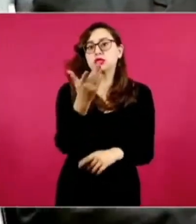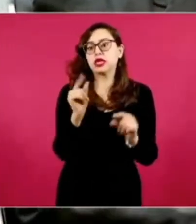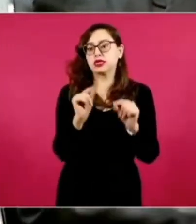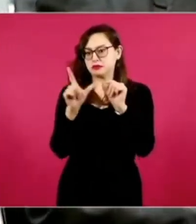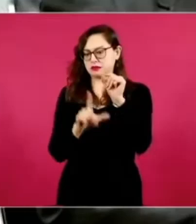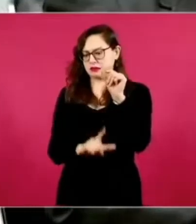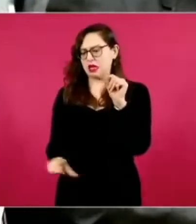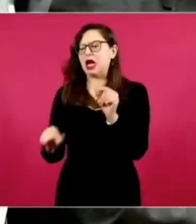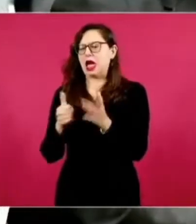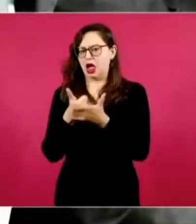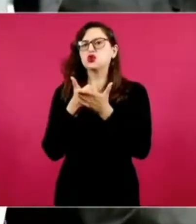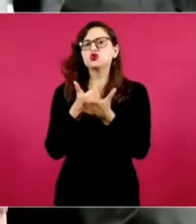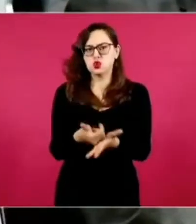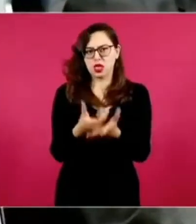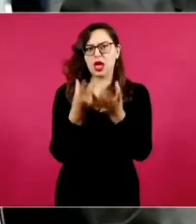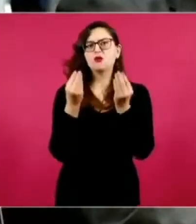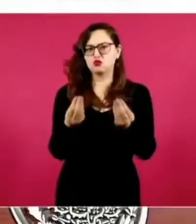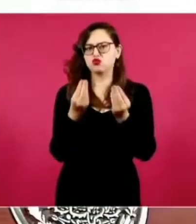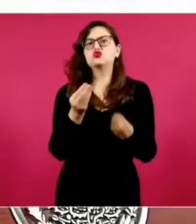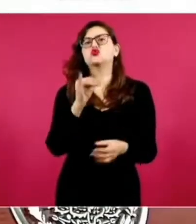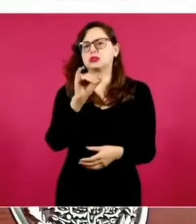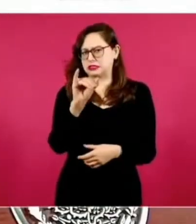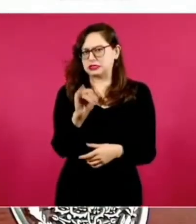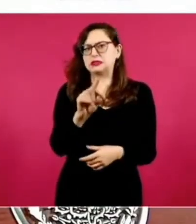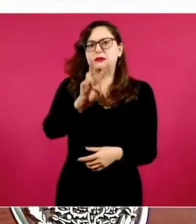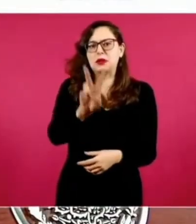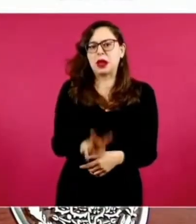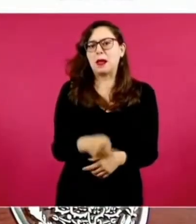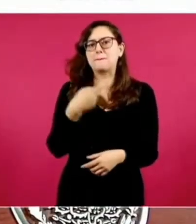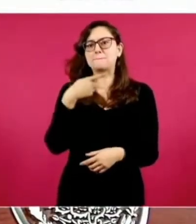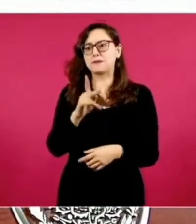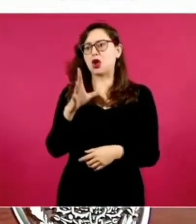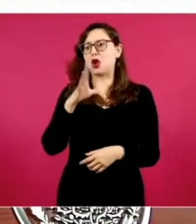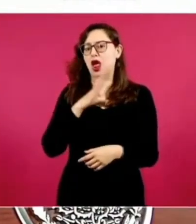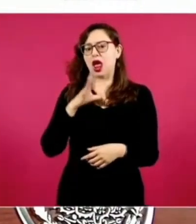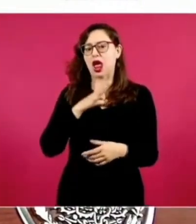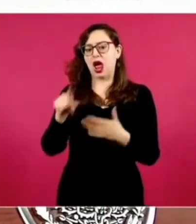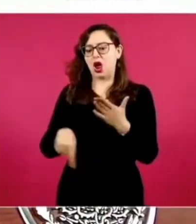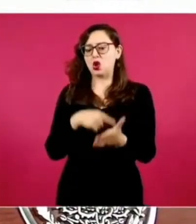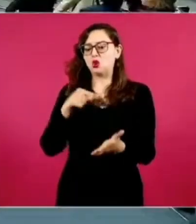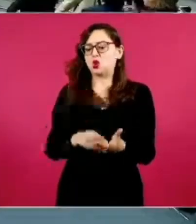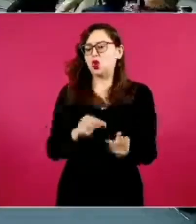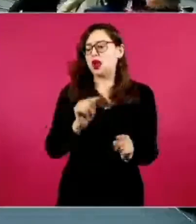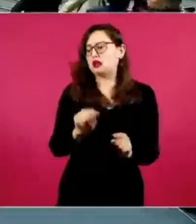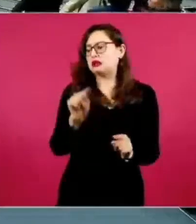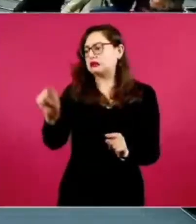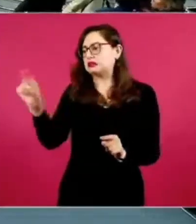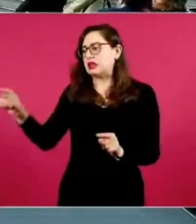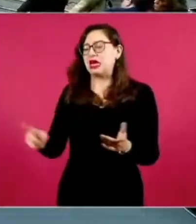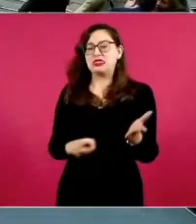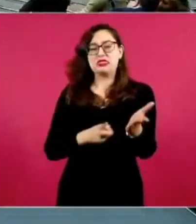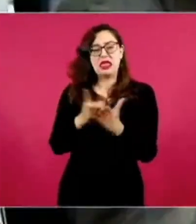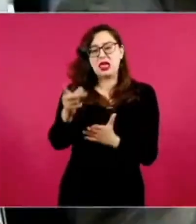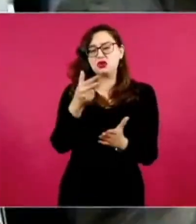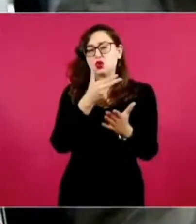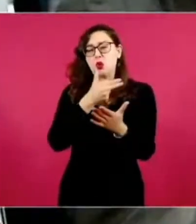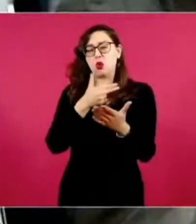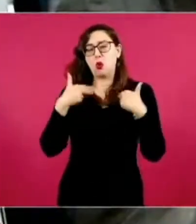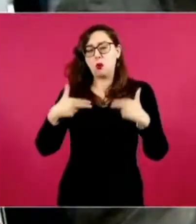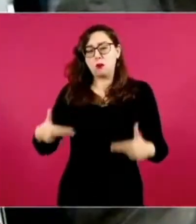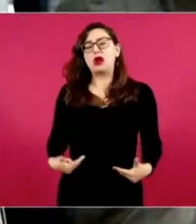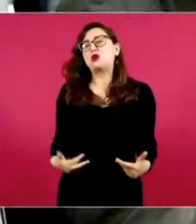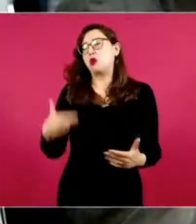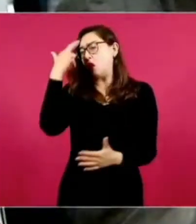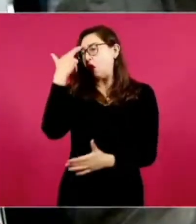pero hay en las partes, en lo que toca a graves violaciones de derechos humanos o cuestión de violencia en